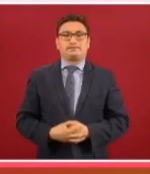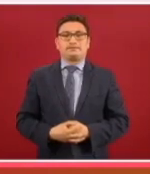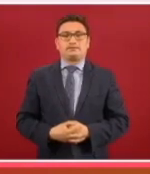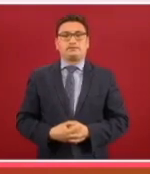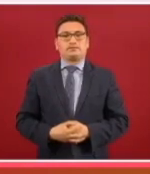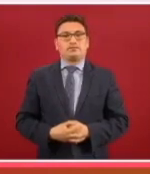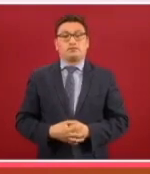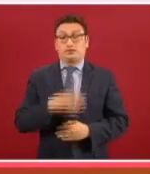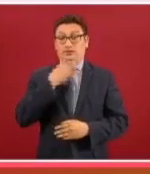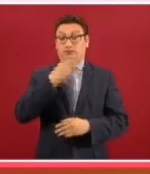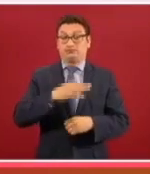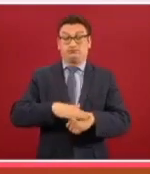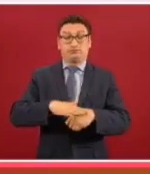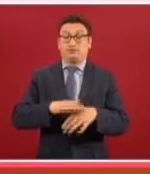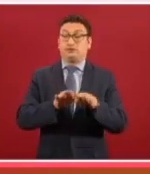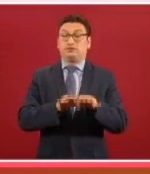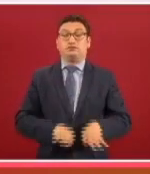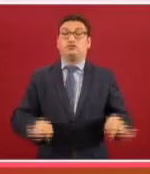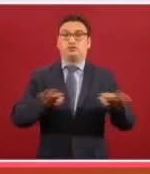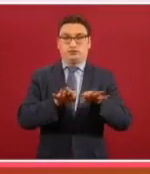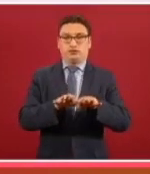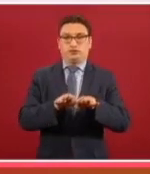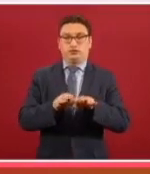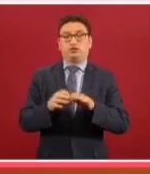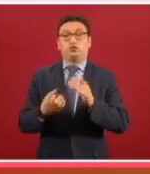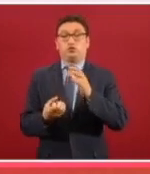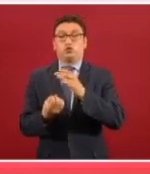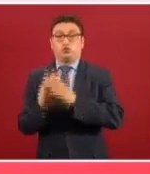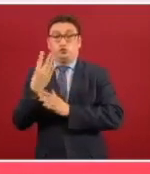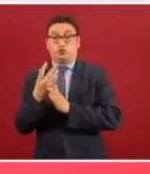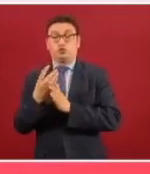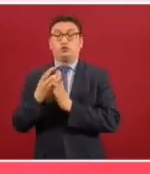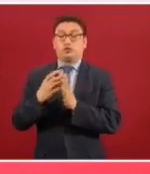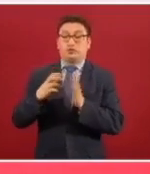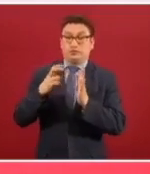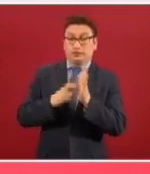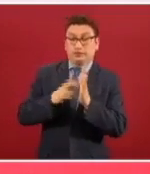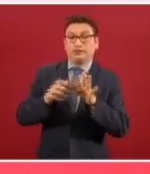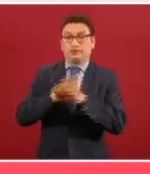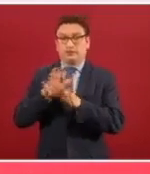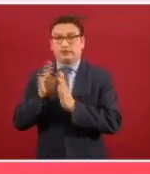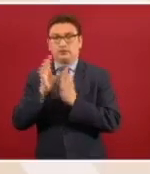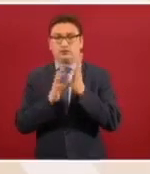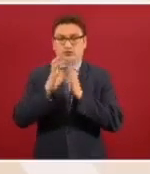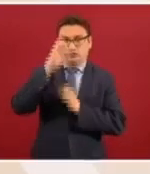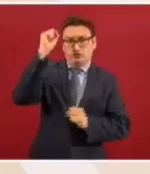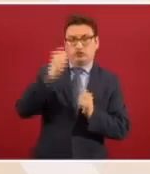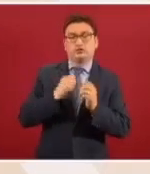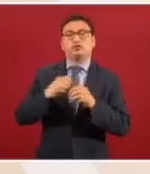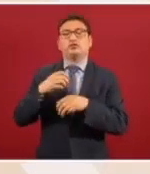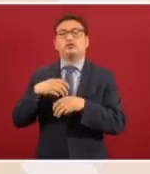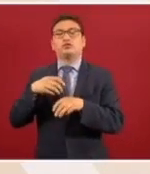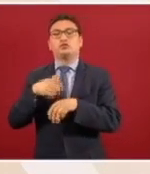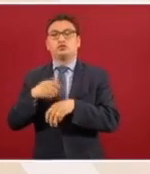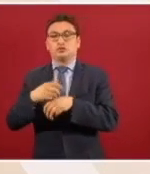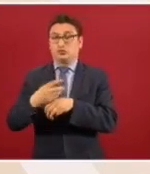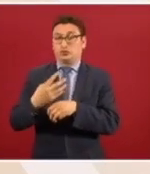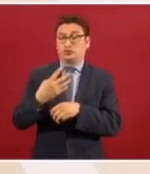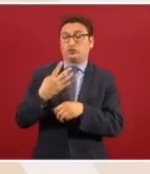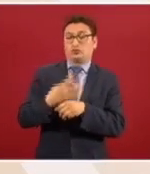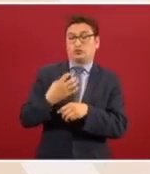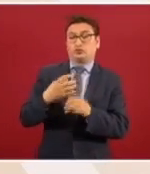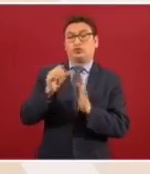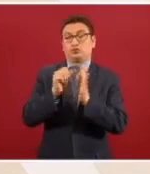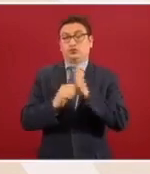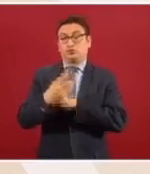que se aprobó la reforma al artículo 4 constitucional para otorgar por mandato